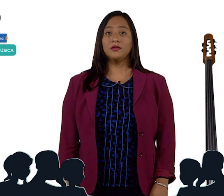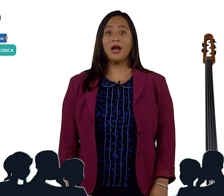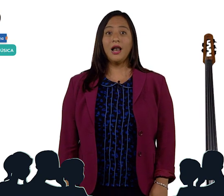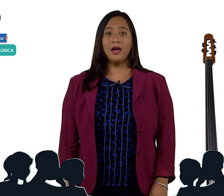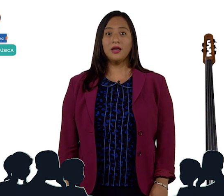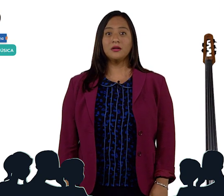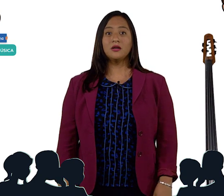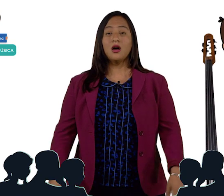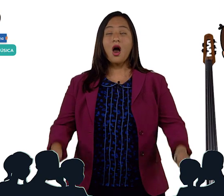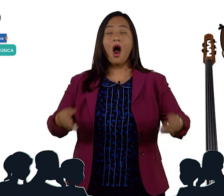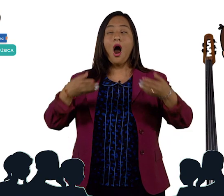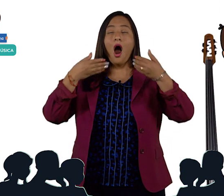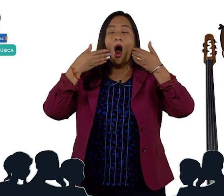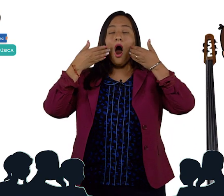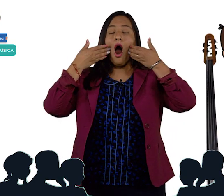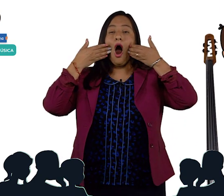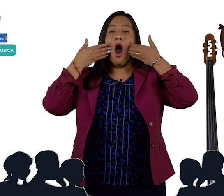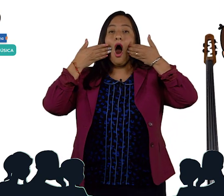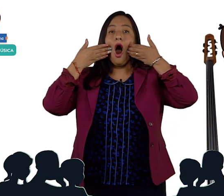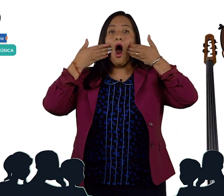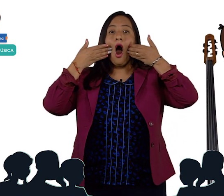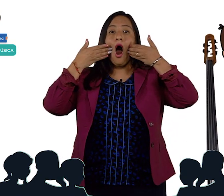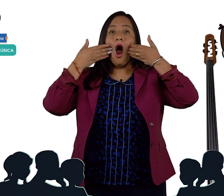cuando entra el aire.